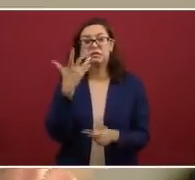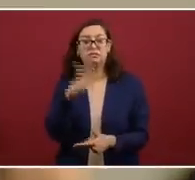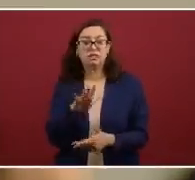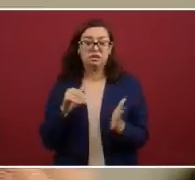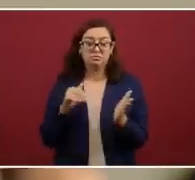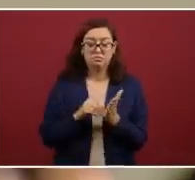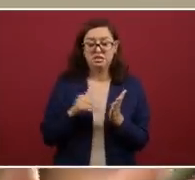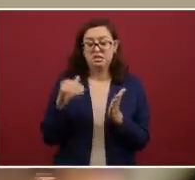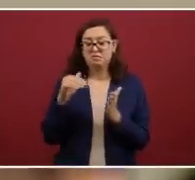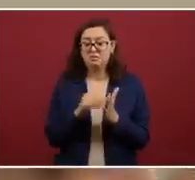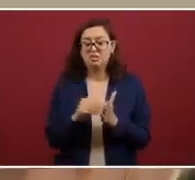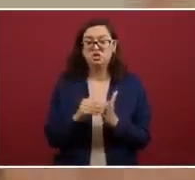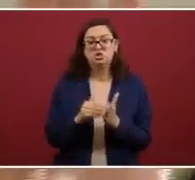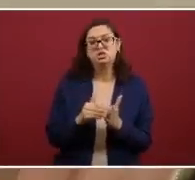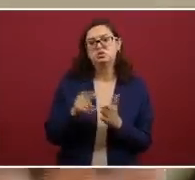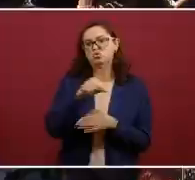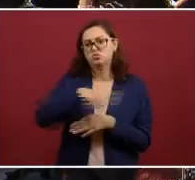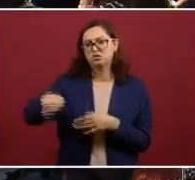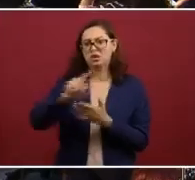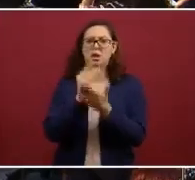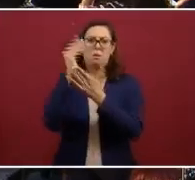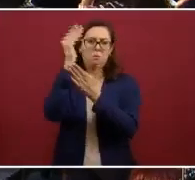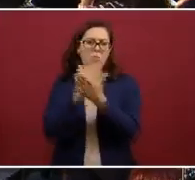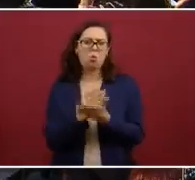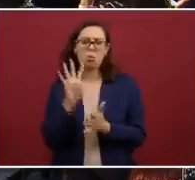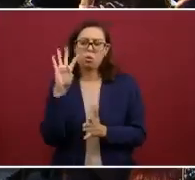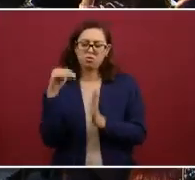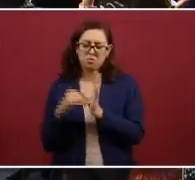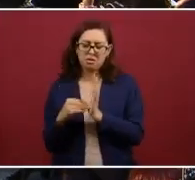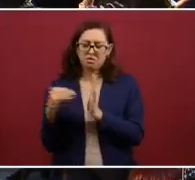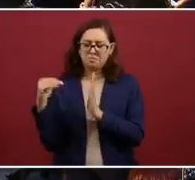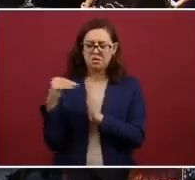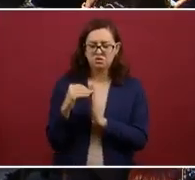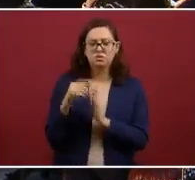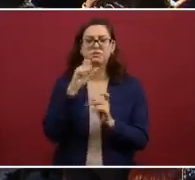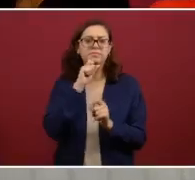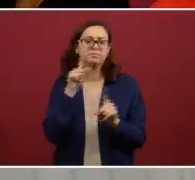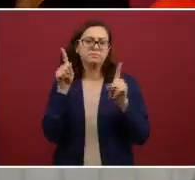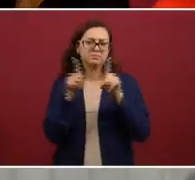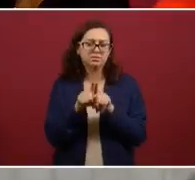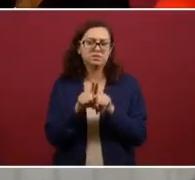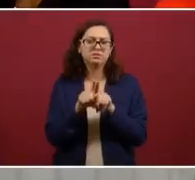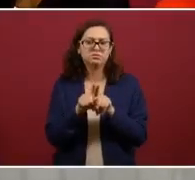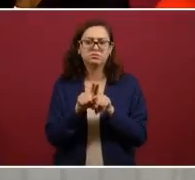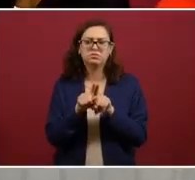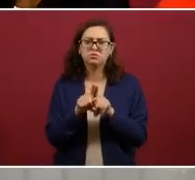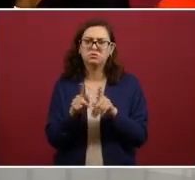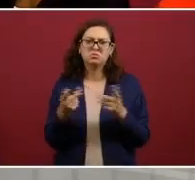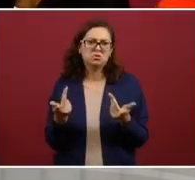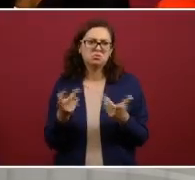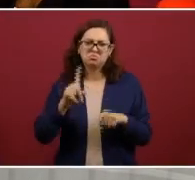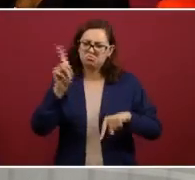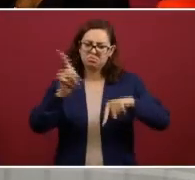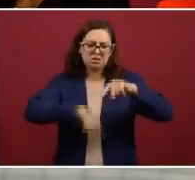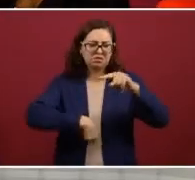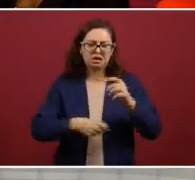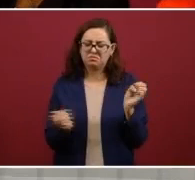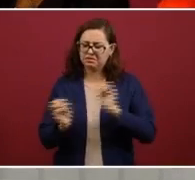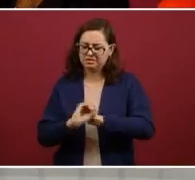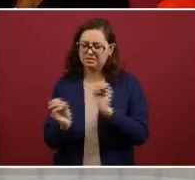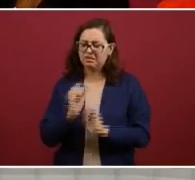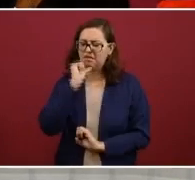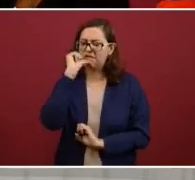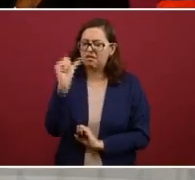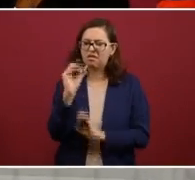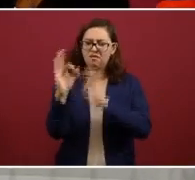lo reducen a la mitad, menos de la mitad, 4,000 aproximadamente. También había un camino de dejarlo en cero, ¿no? Que no hubiera